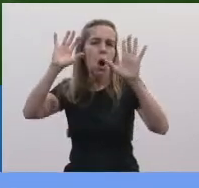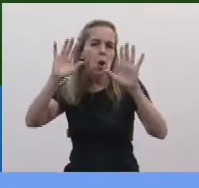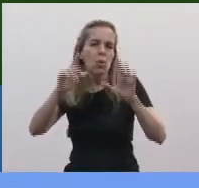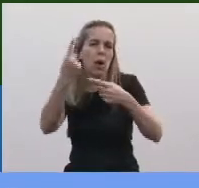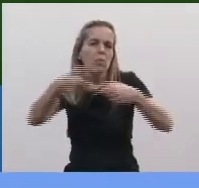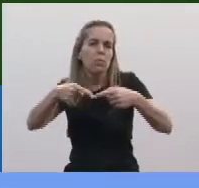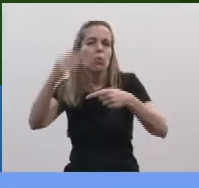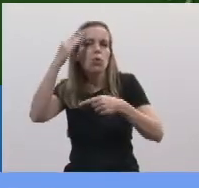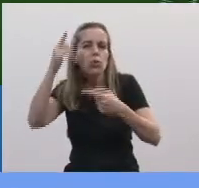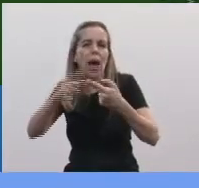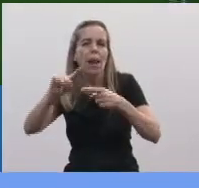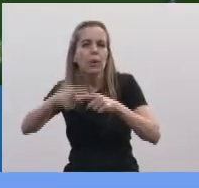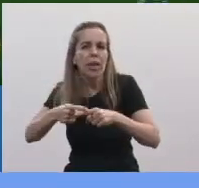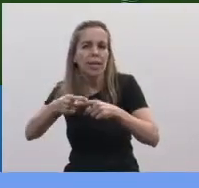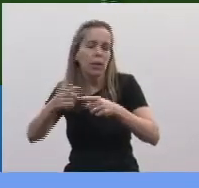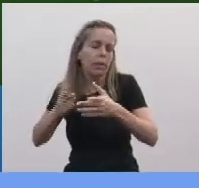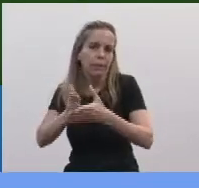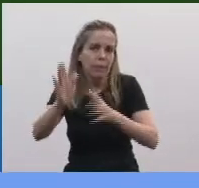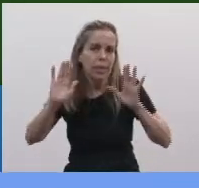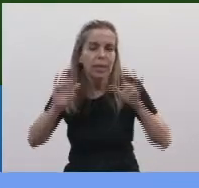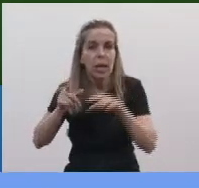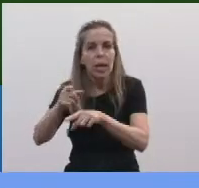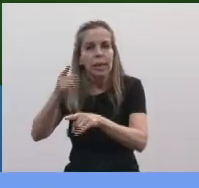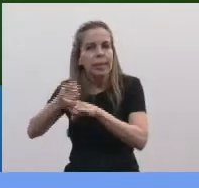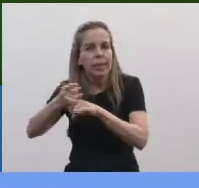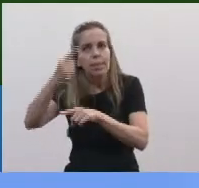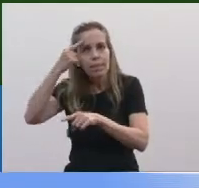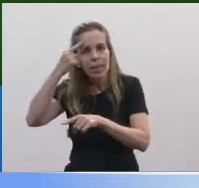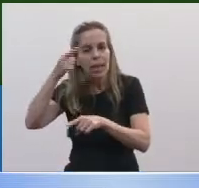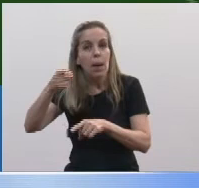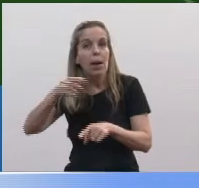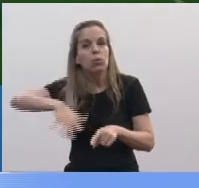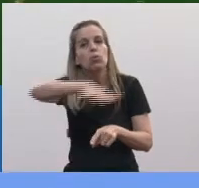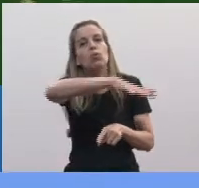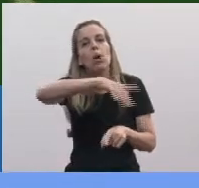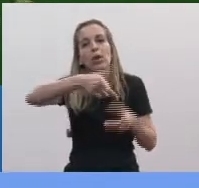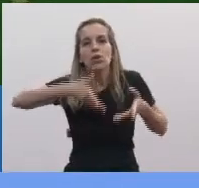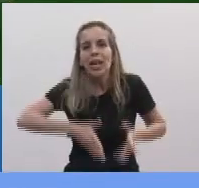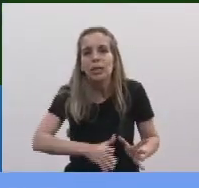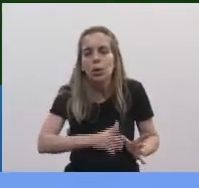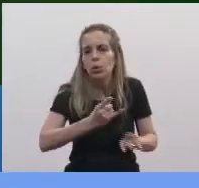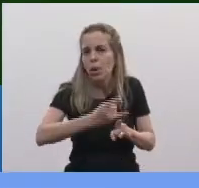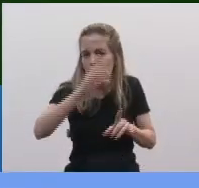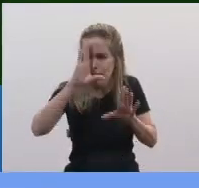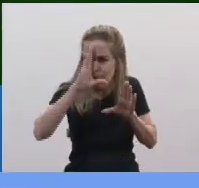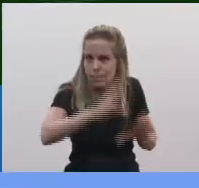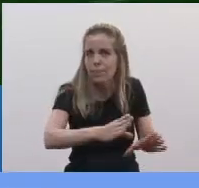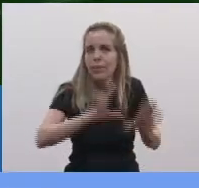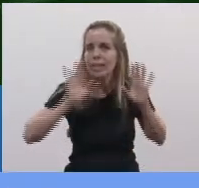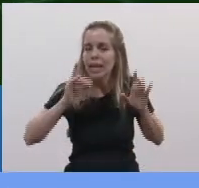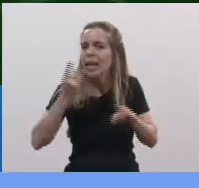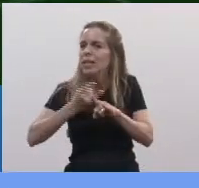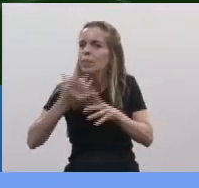cultural y un ícono político. Nunca olvidó su origen humilde ni el barrio donde nació. Siempre defendió la causa